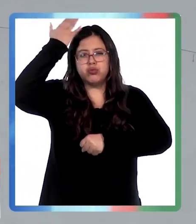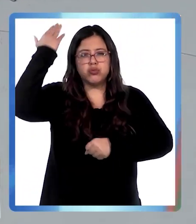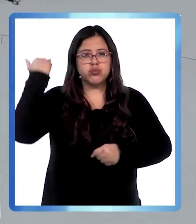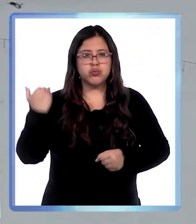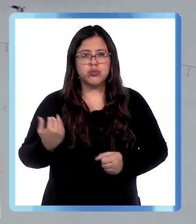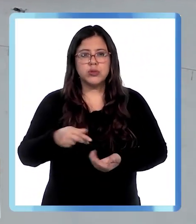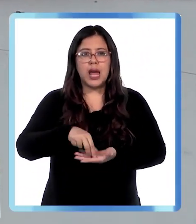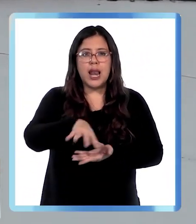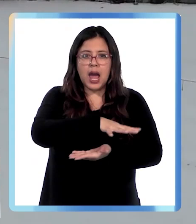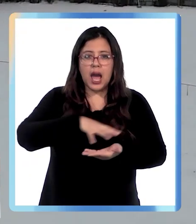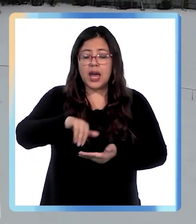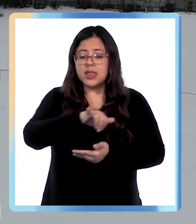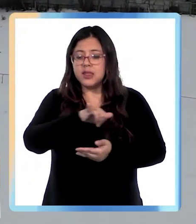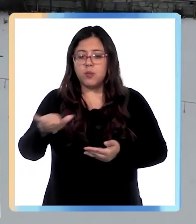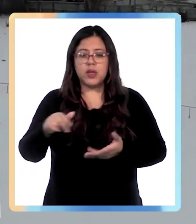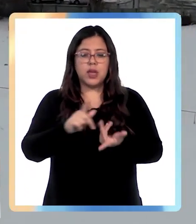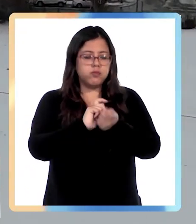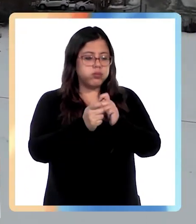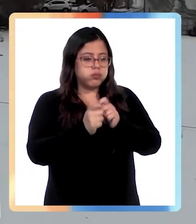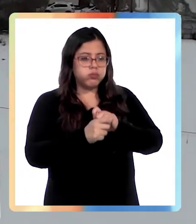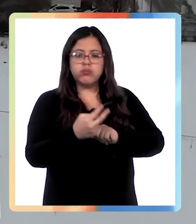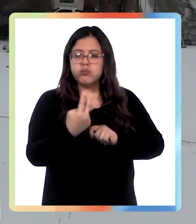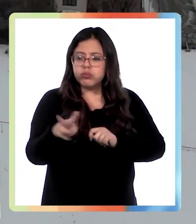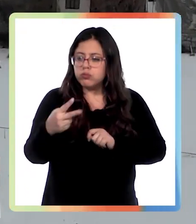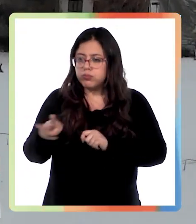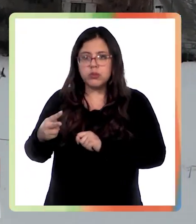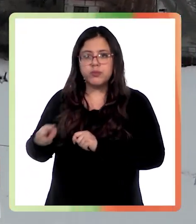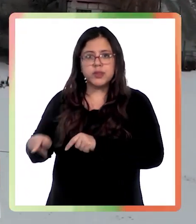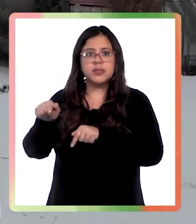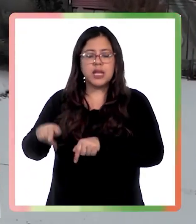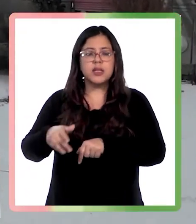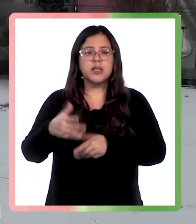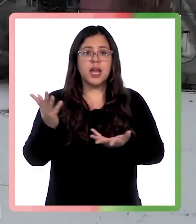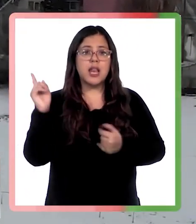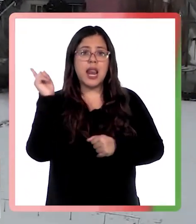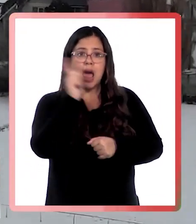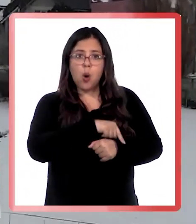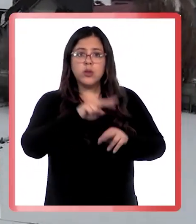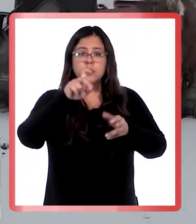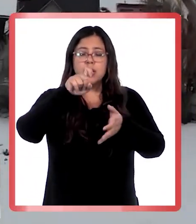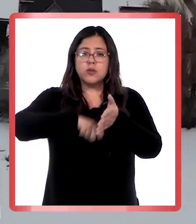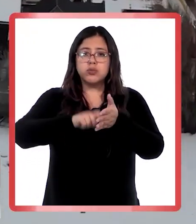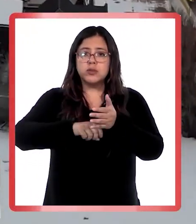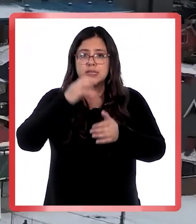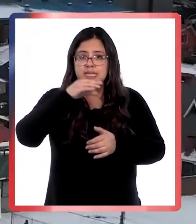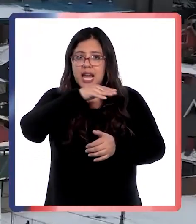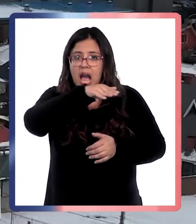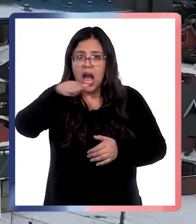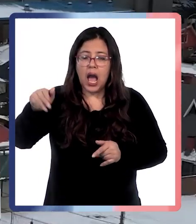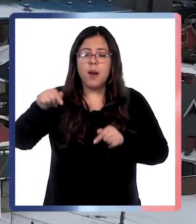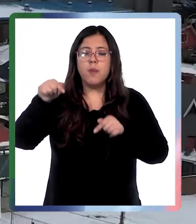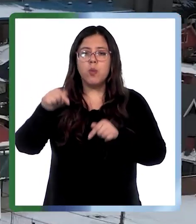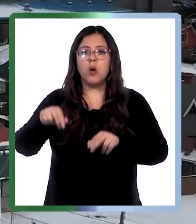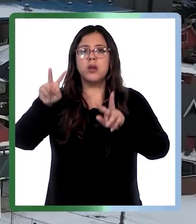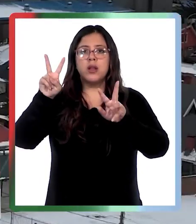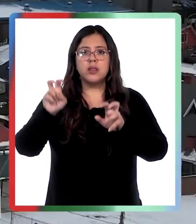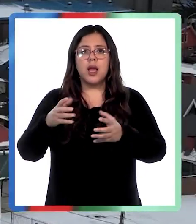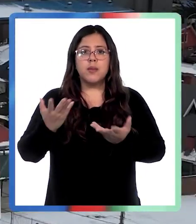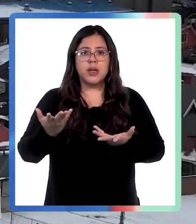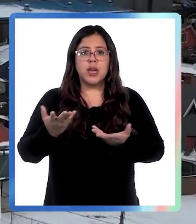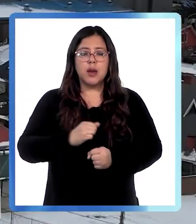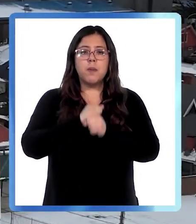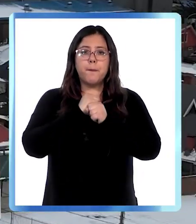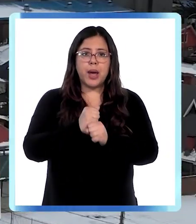ciudad después hubo diferentes cambios de propiedad siendo la última la sociedad rural que mantuvo la actividad